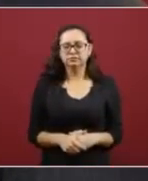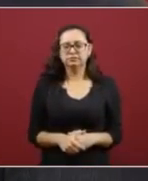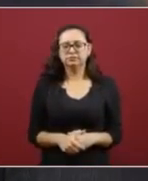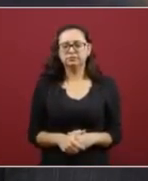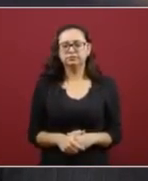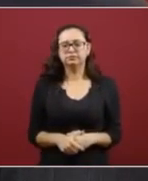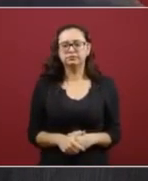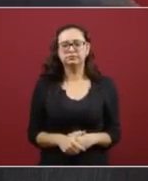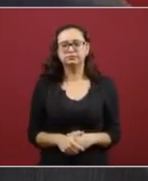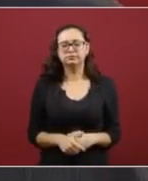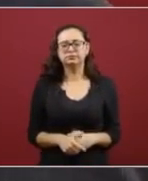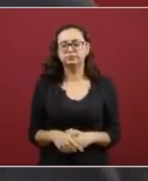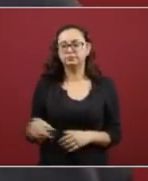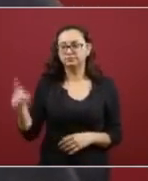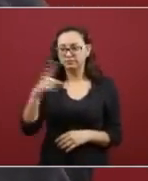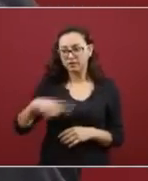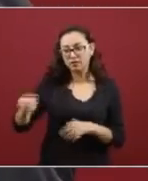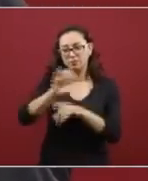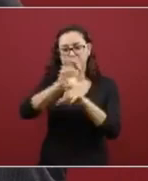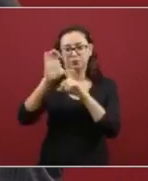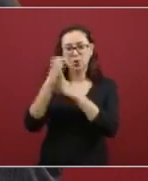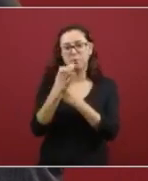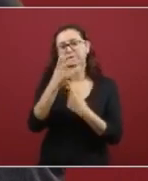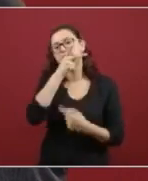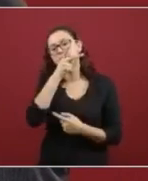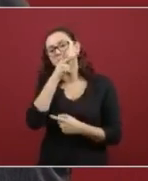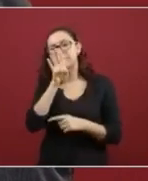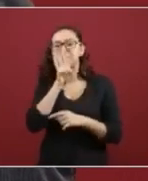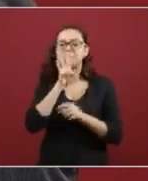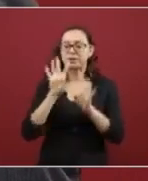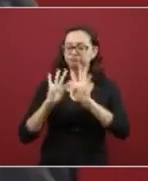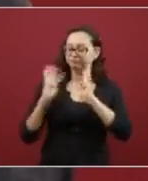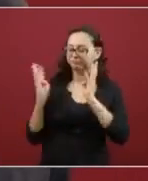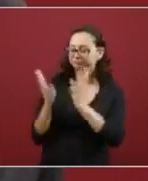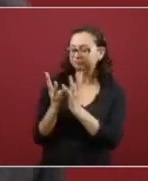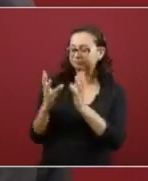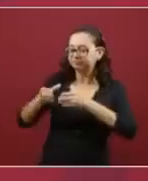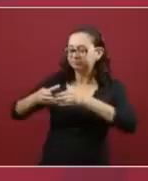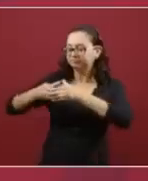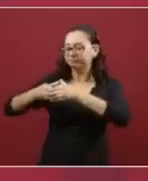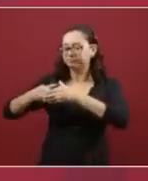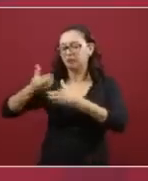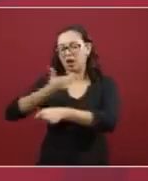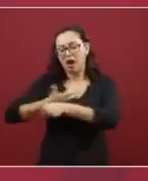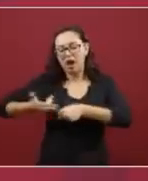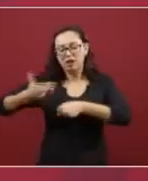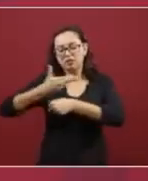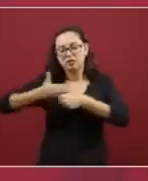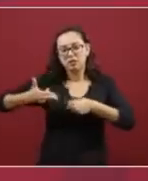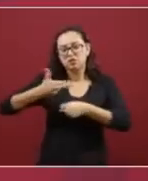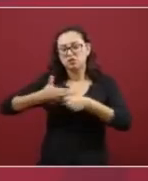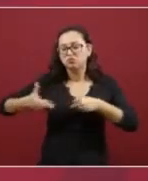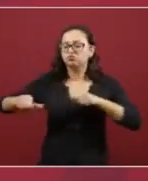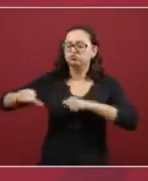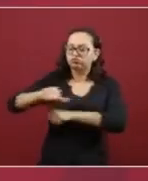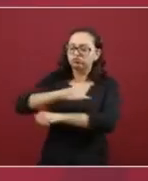hay comités de padres de familia. Entonces, se